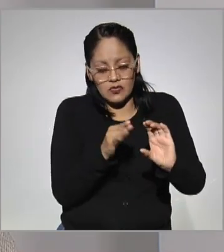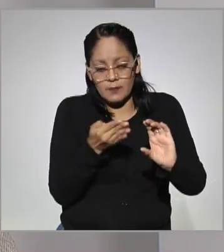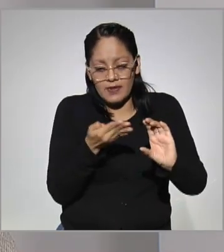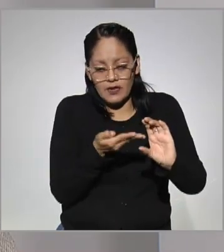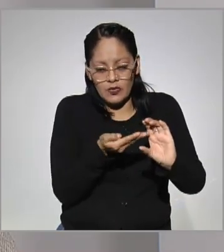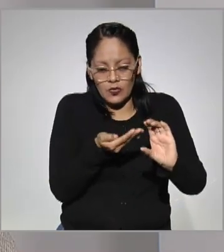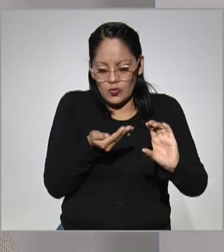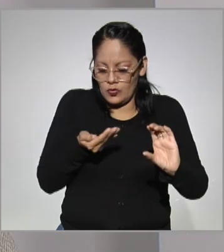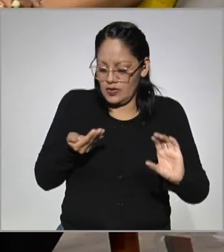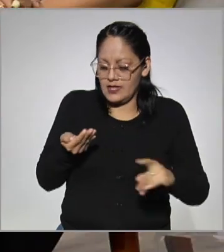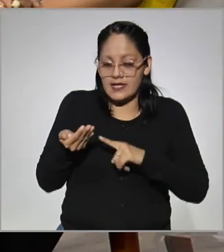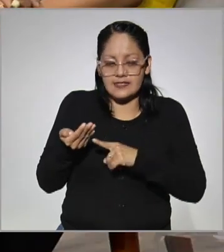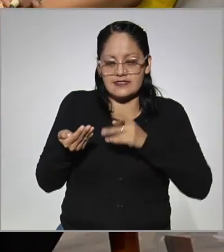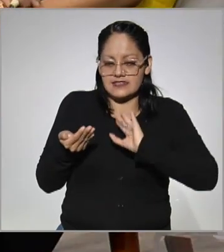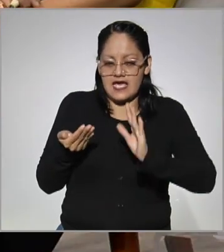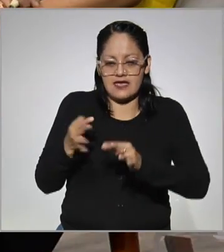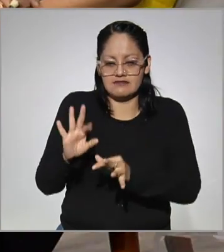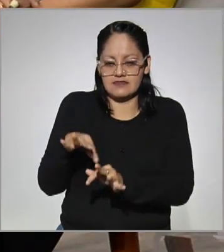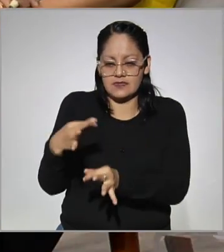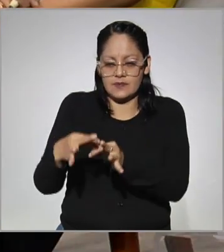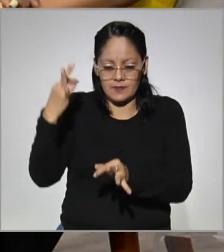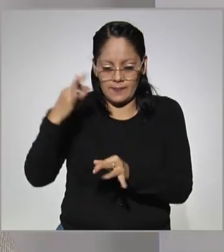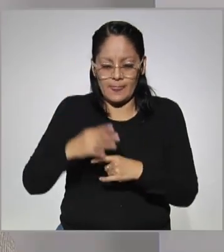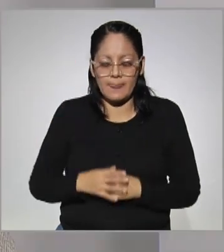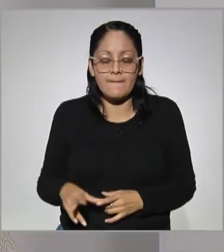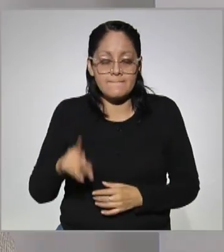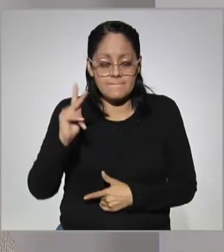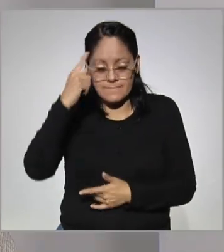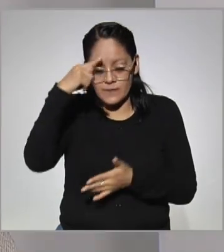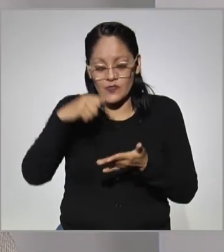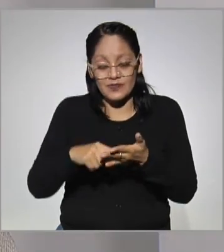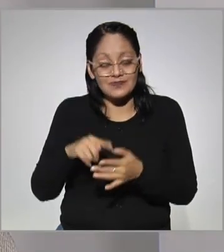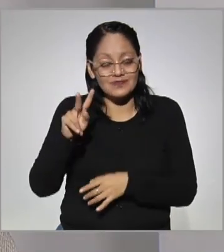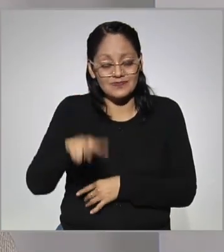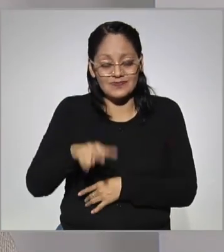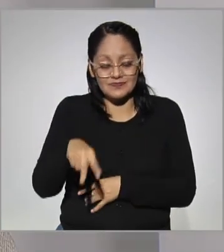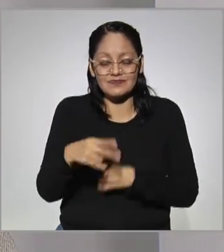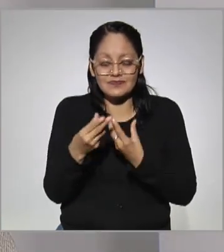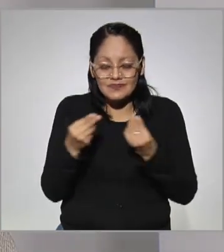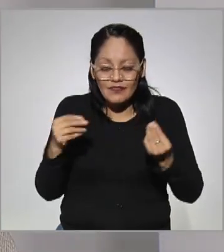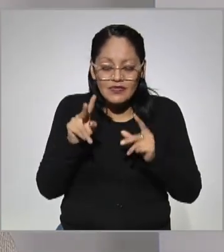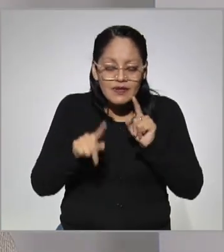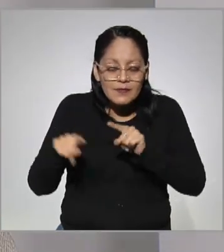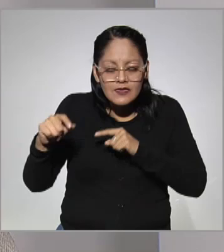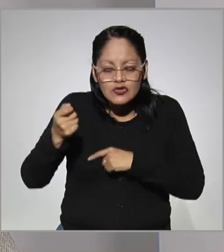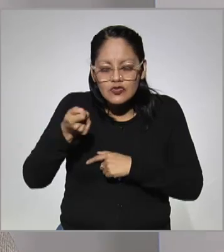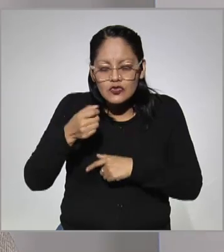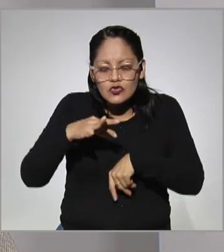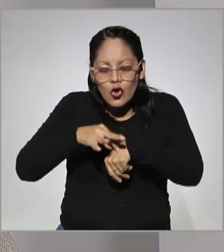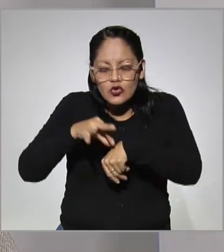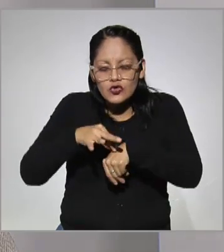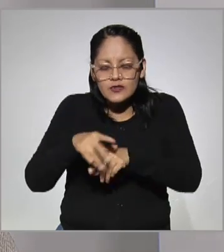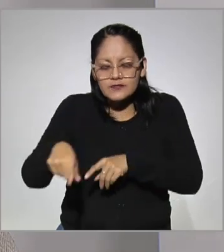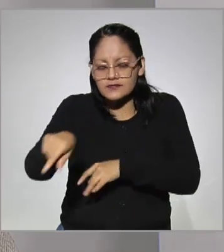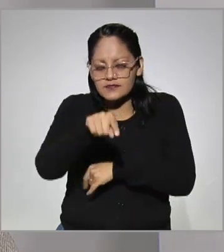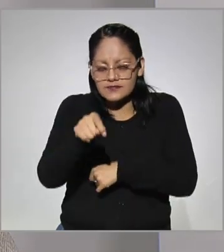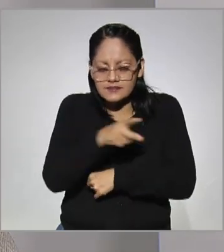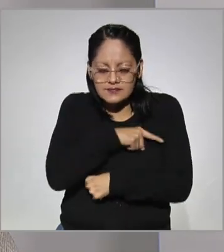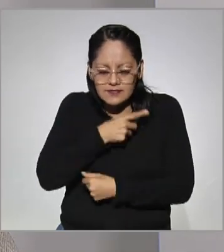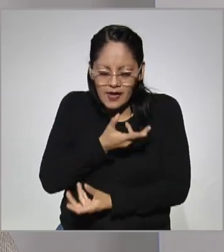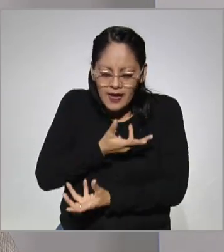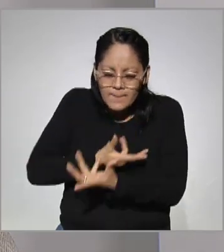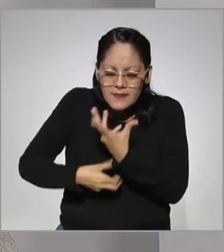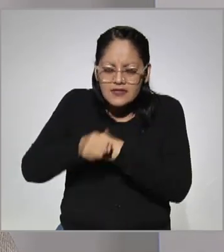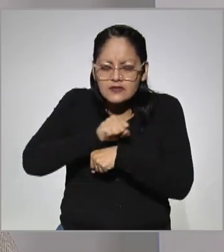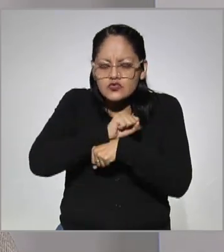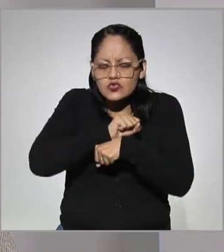ahí se acaba el procedimiento. Pero sí, también yo creo que es mucho parte de los médicos el que tengamos como esta empatía y esta